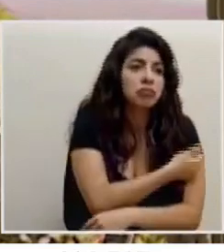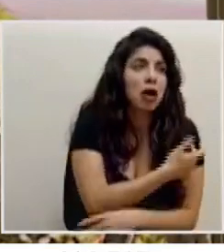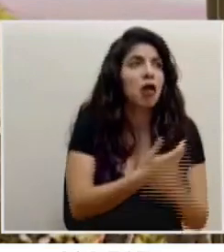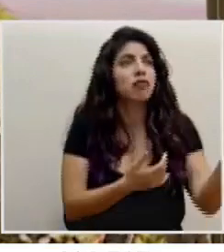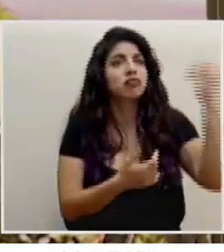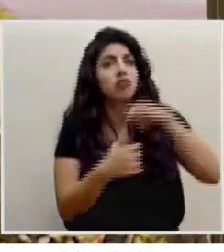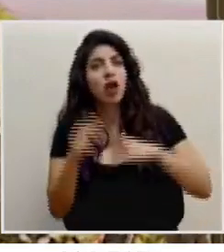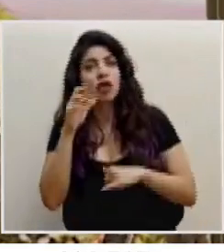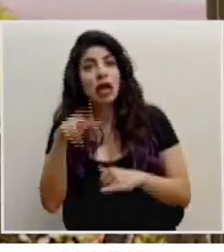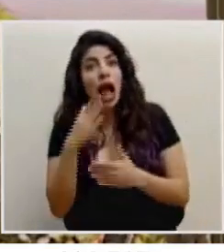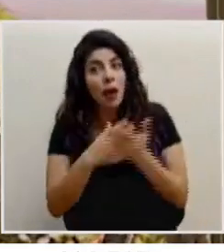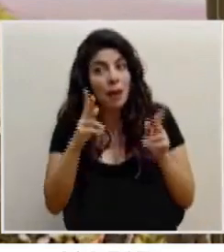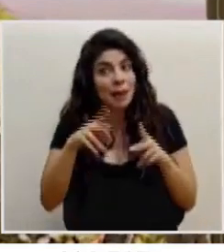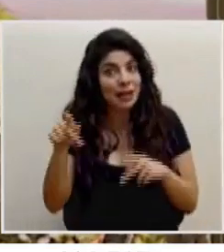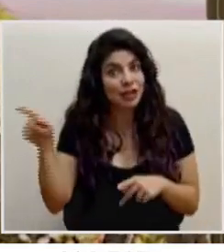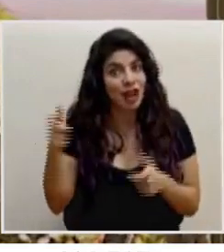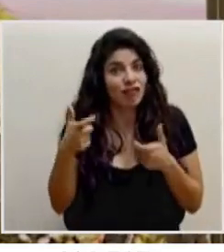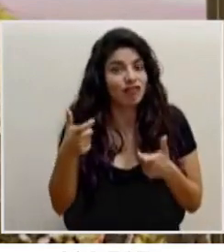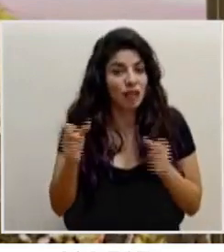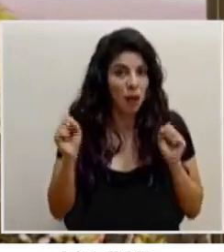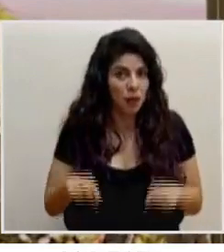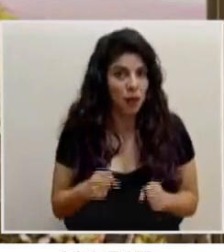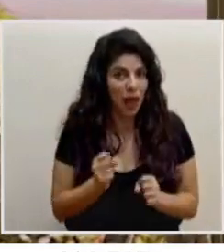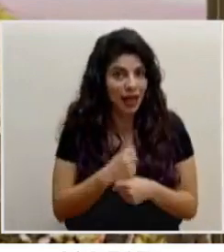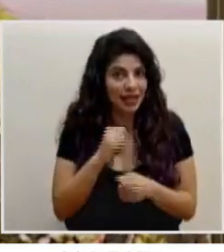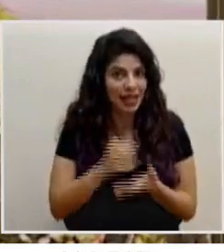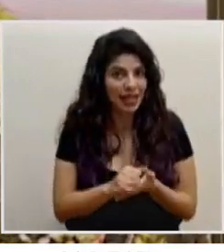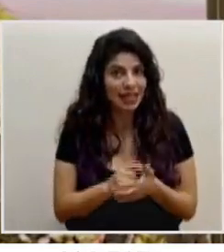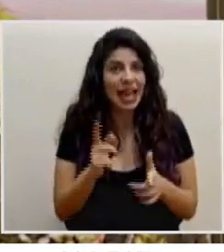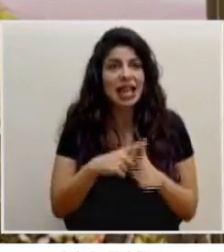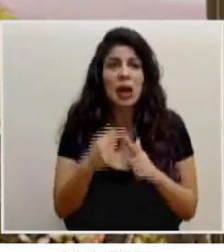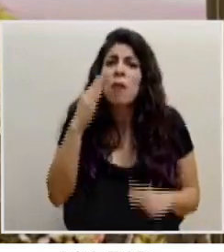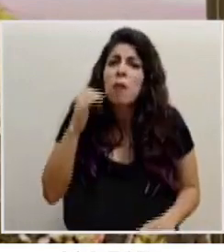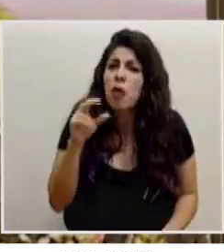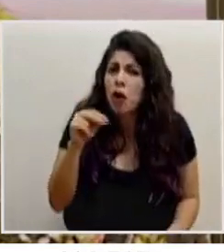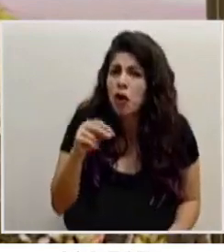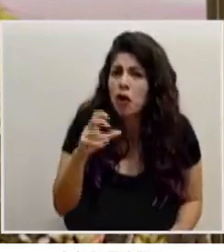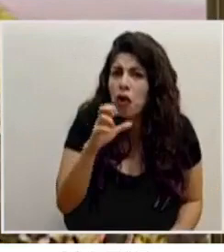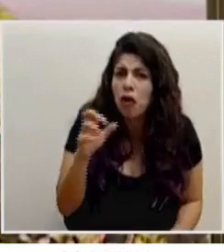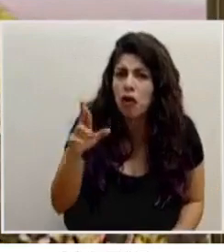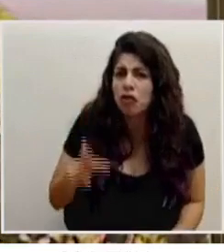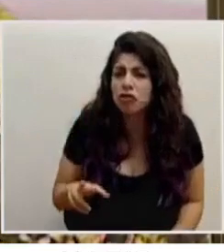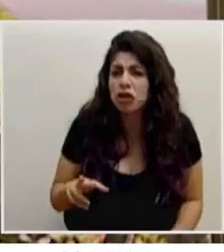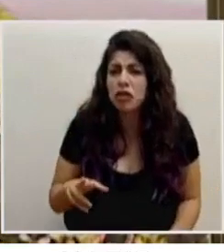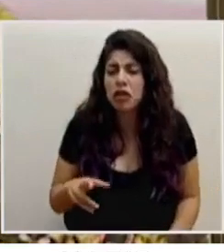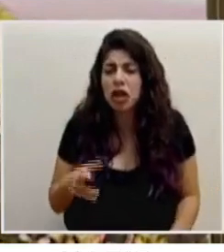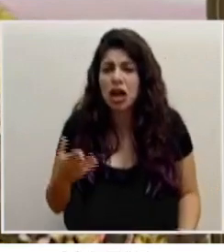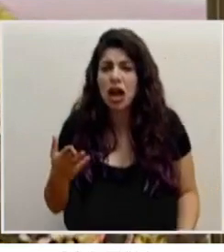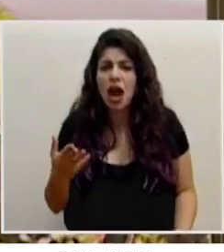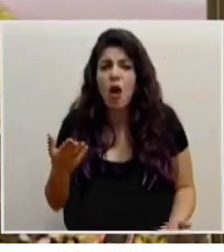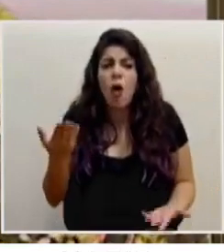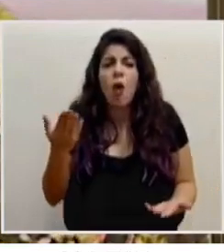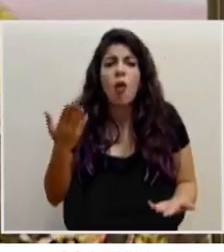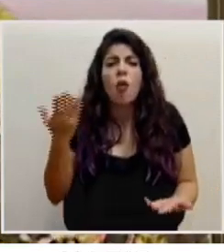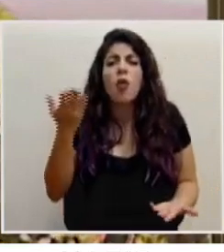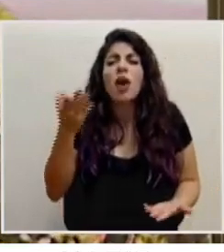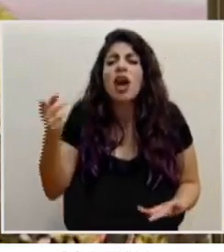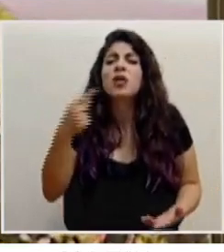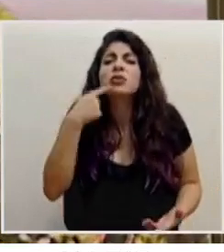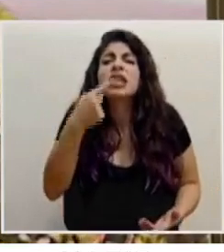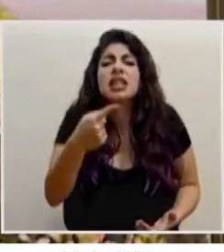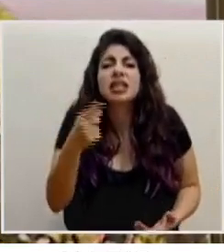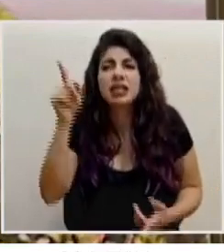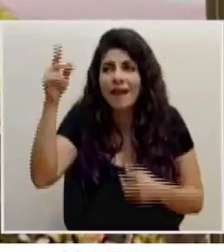Rica, gente que lo ha hecho, ¿verdad?, gente pudiente que puede hacerlo. ¿Por qué entonces en Costa Rica no se podría, o qué es lo que les dice las